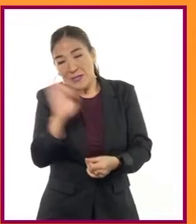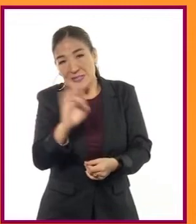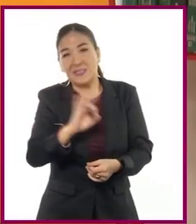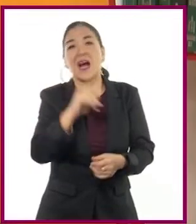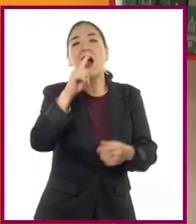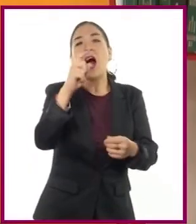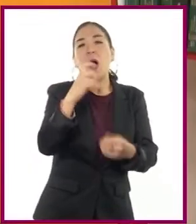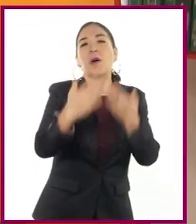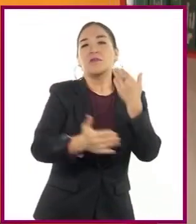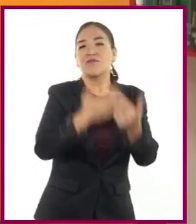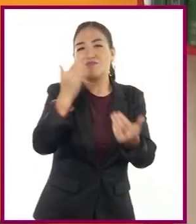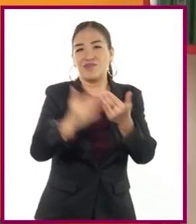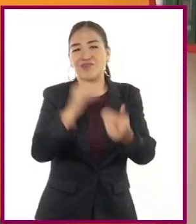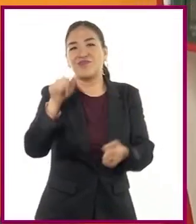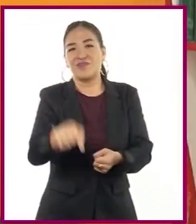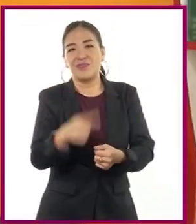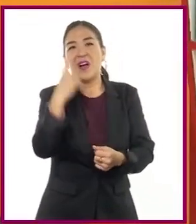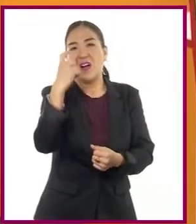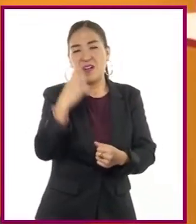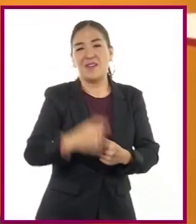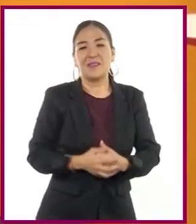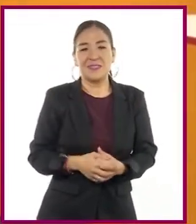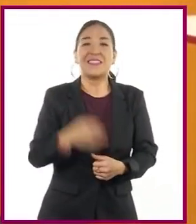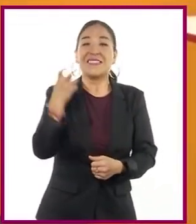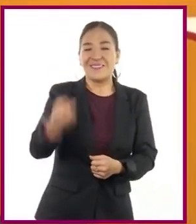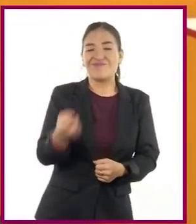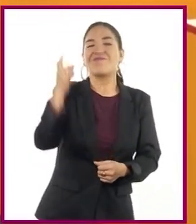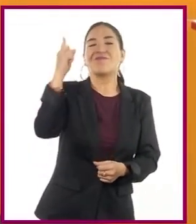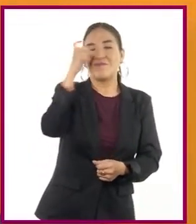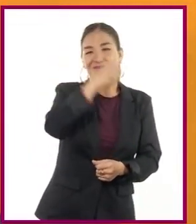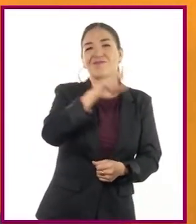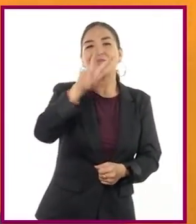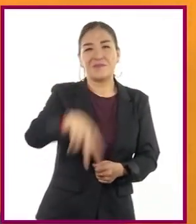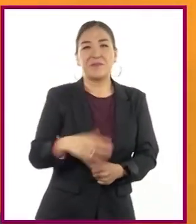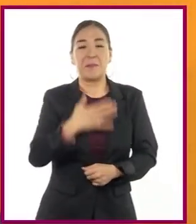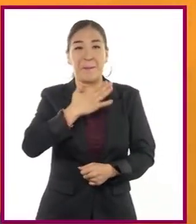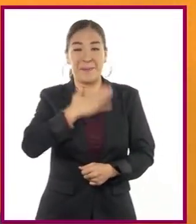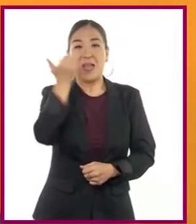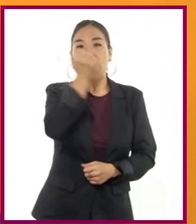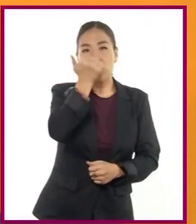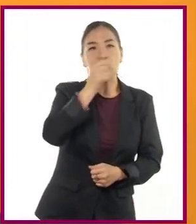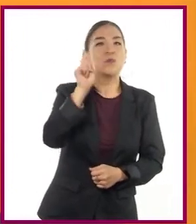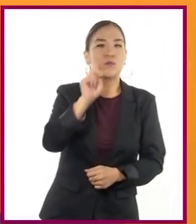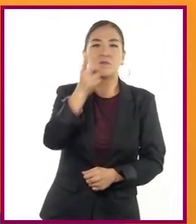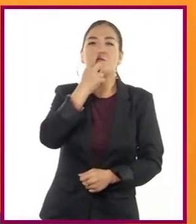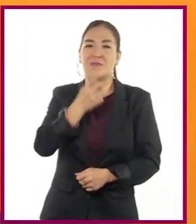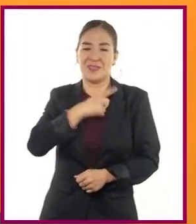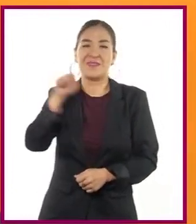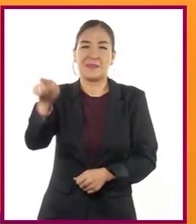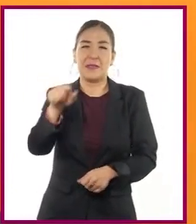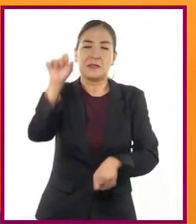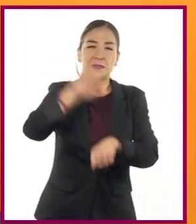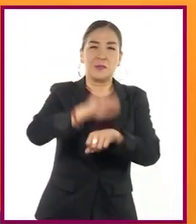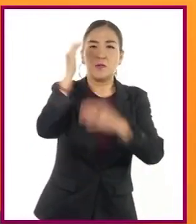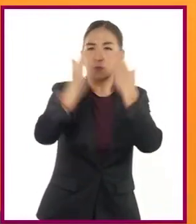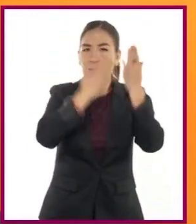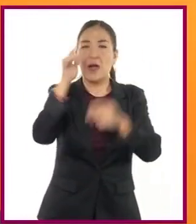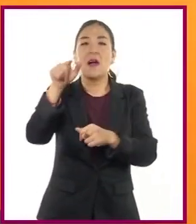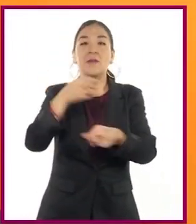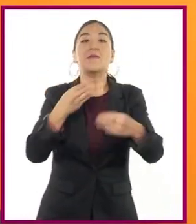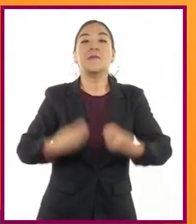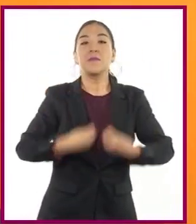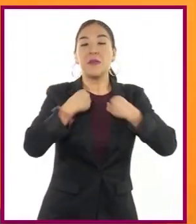líquido. Esto es complicado. Mi alumna, que obviamente es de secundaria, vive en el Estado de